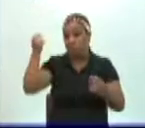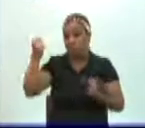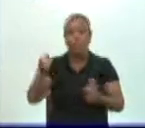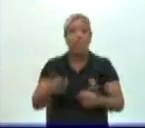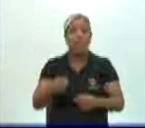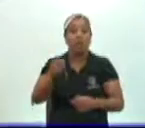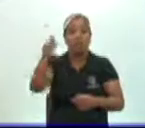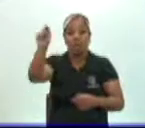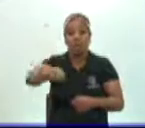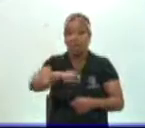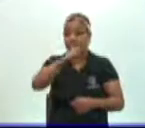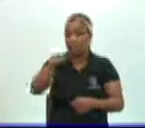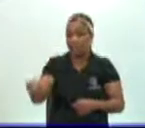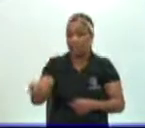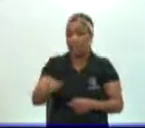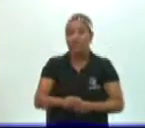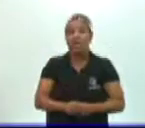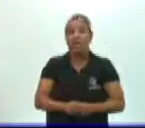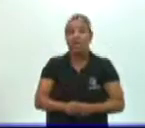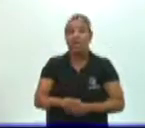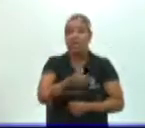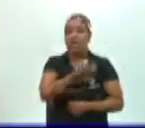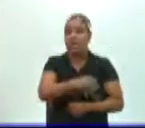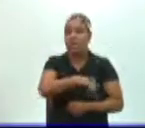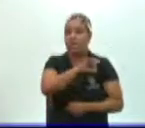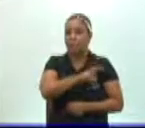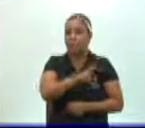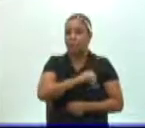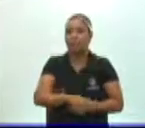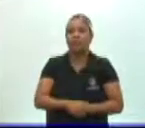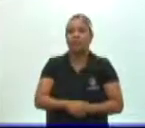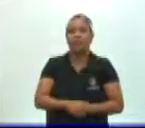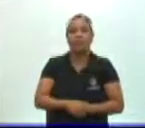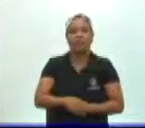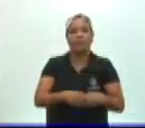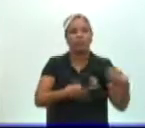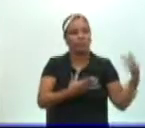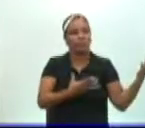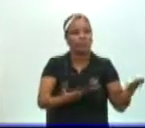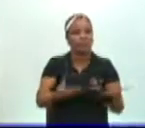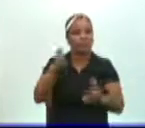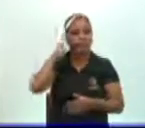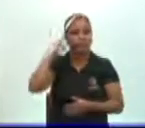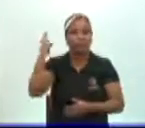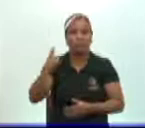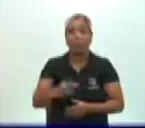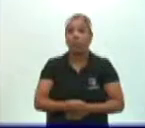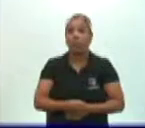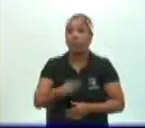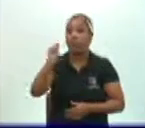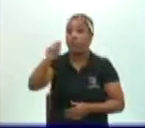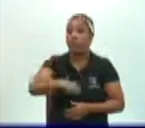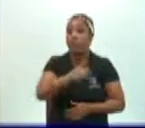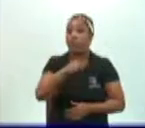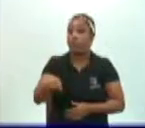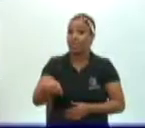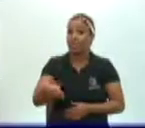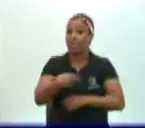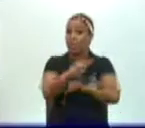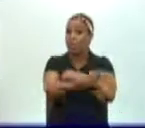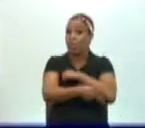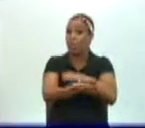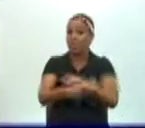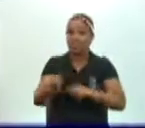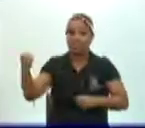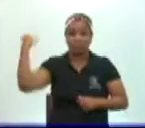Unido, en aquel momento Inglaterra y España. Yo les invito a recordar que Inglaterra era de las potencias